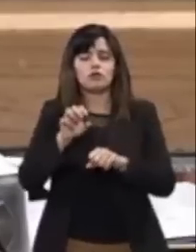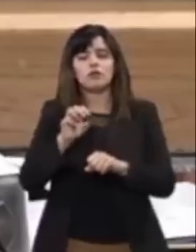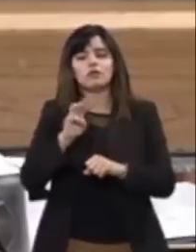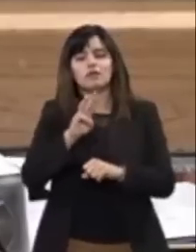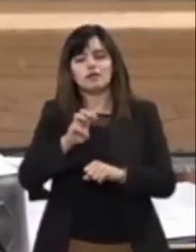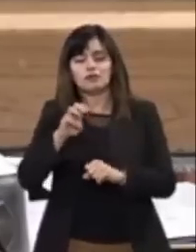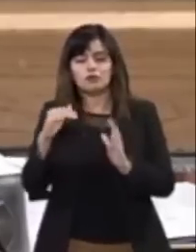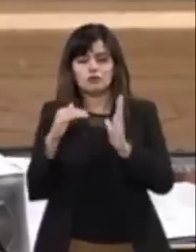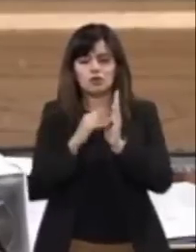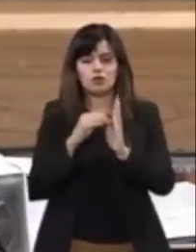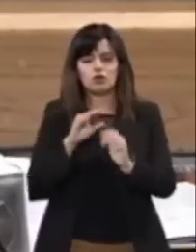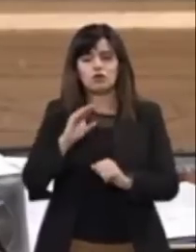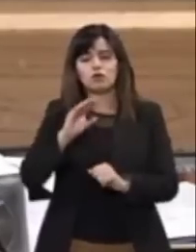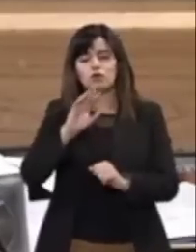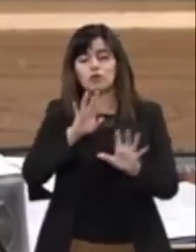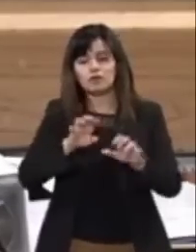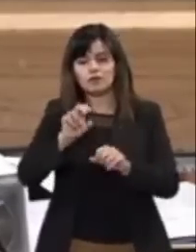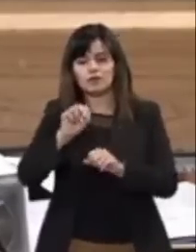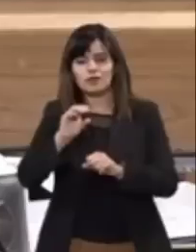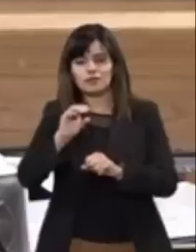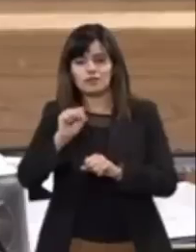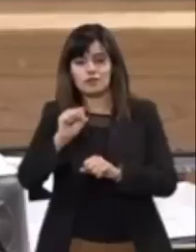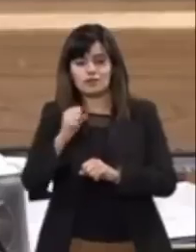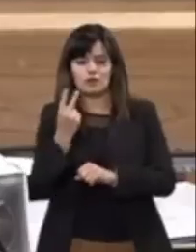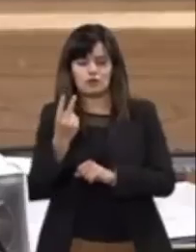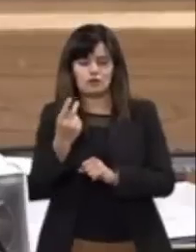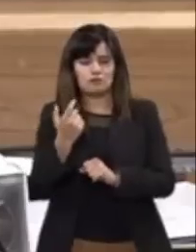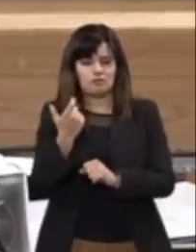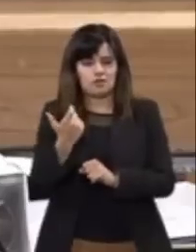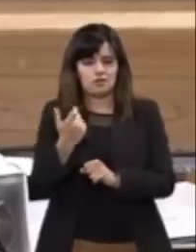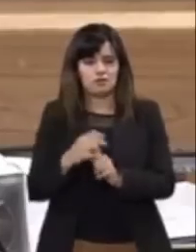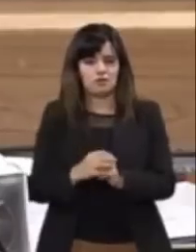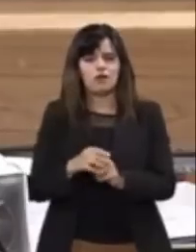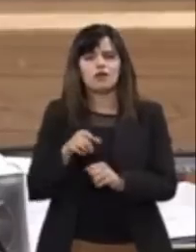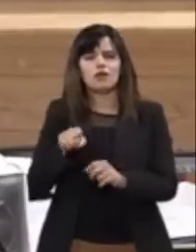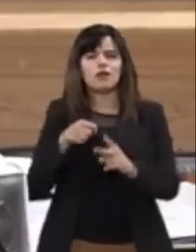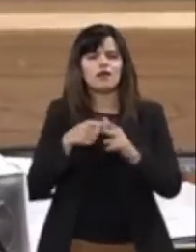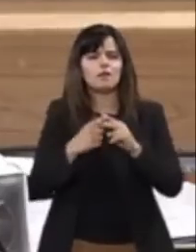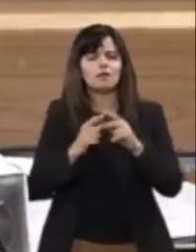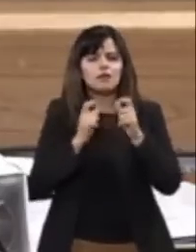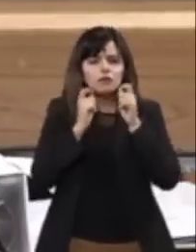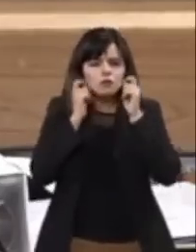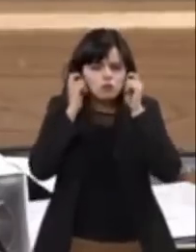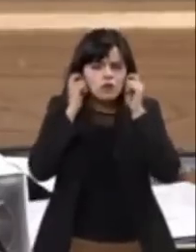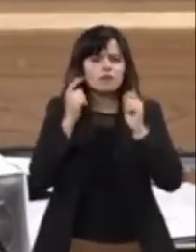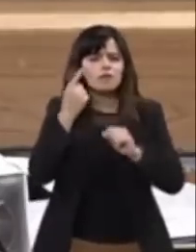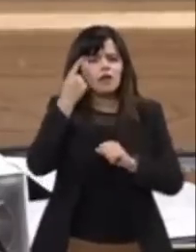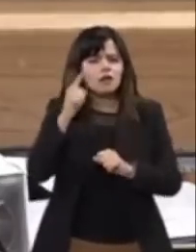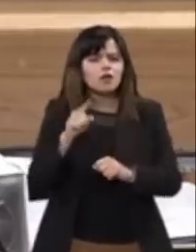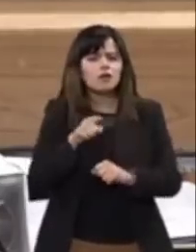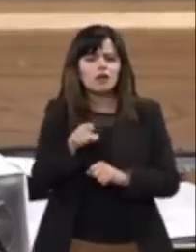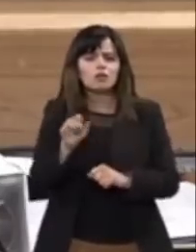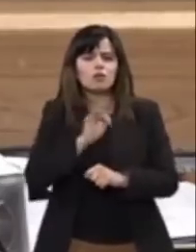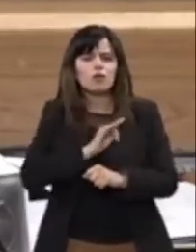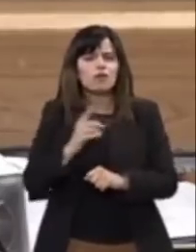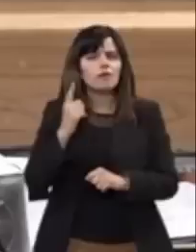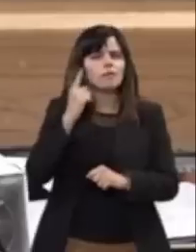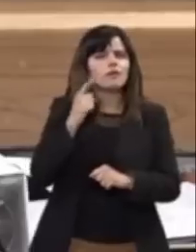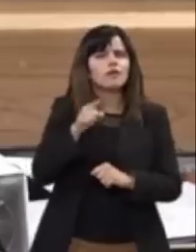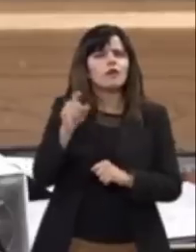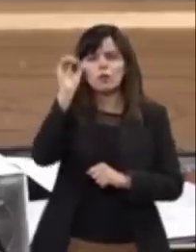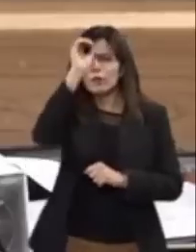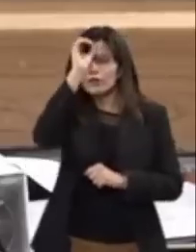$1,921,372. Una herramienta de escucha social para identificar lo que dicen en redes sociales, ¿por qué no mejor abren los comentarios en